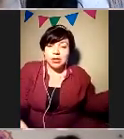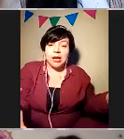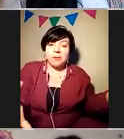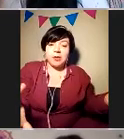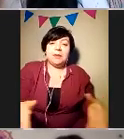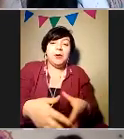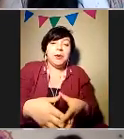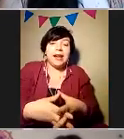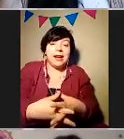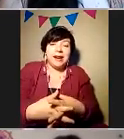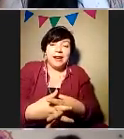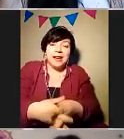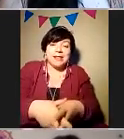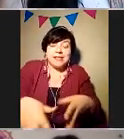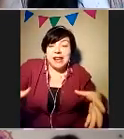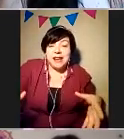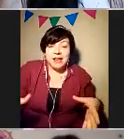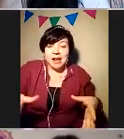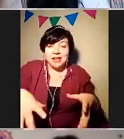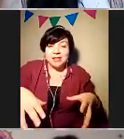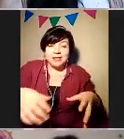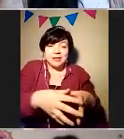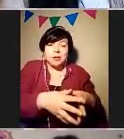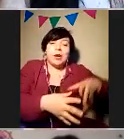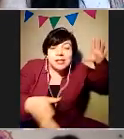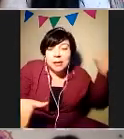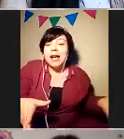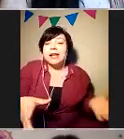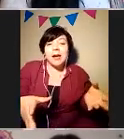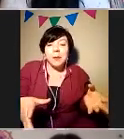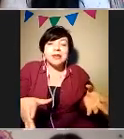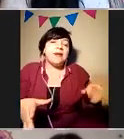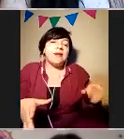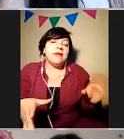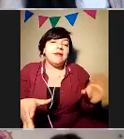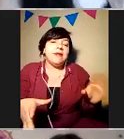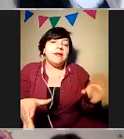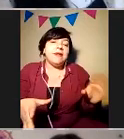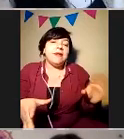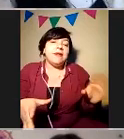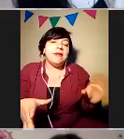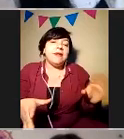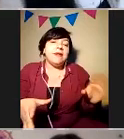instalarse sucursales, pero tampoco era que se instalaba y ya. Una semana antes